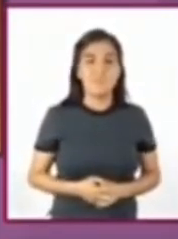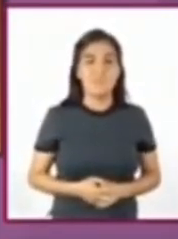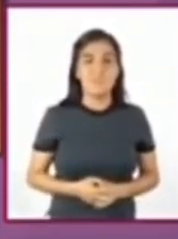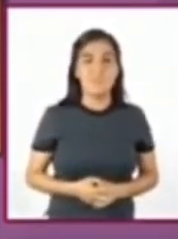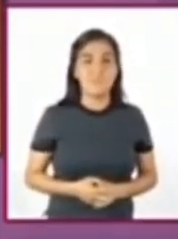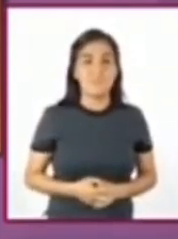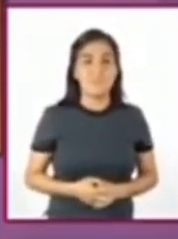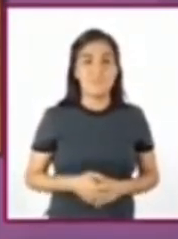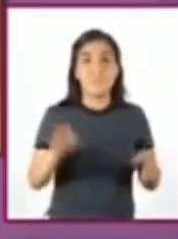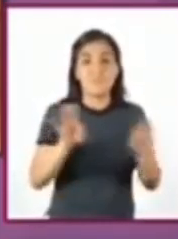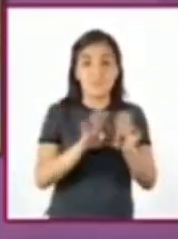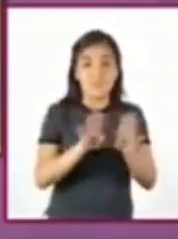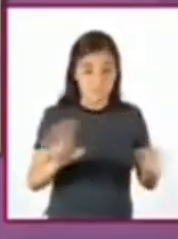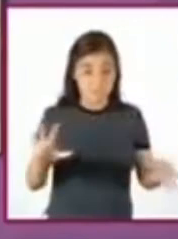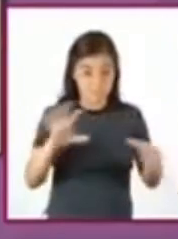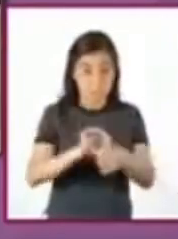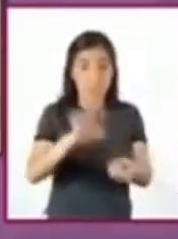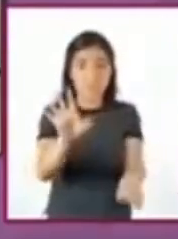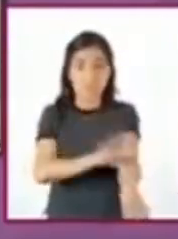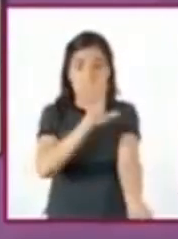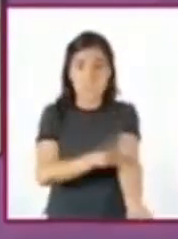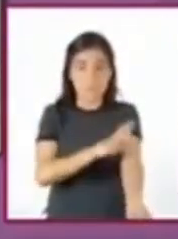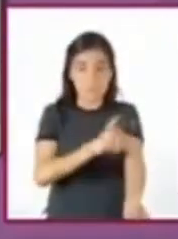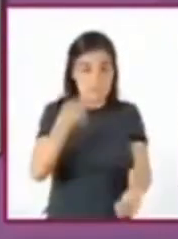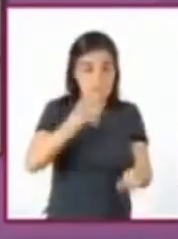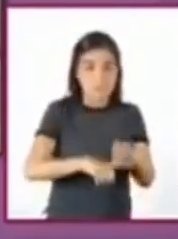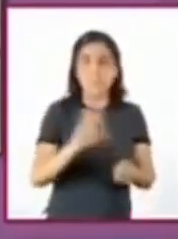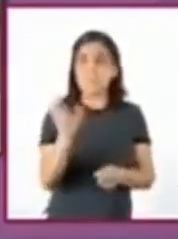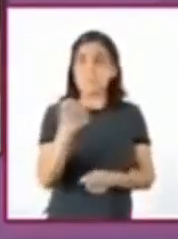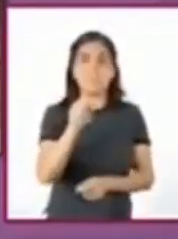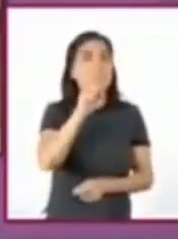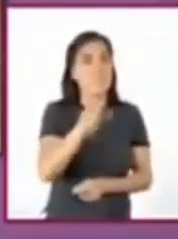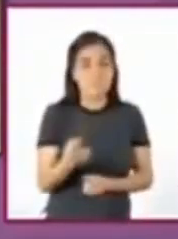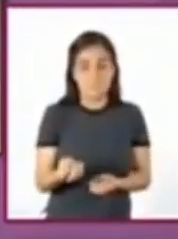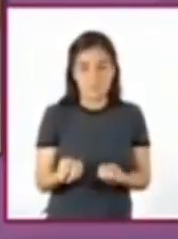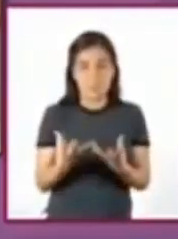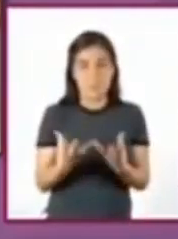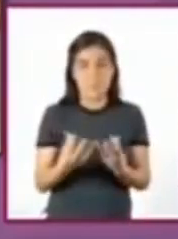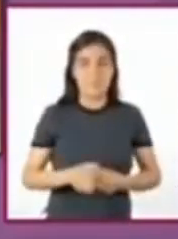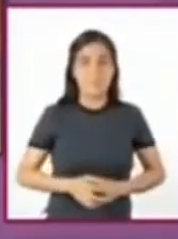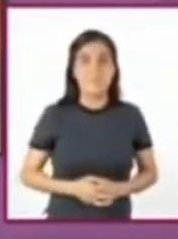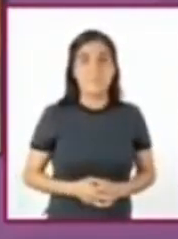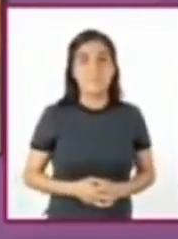Si conectamos la batería, los 3 LEDs encienden.